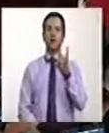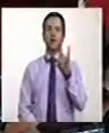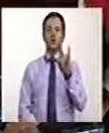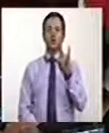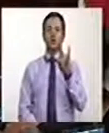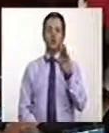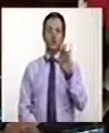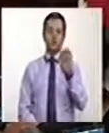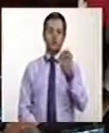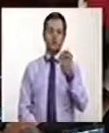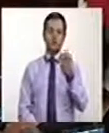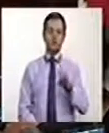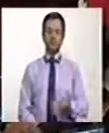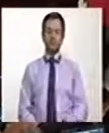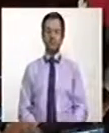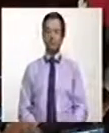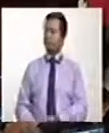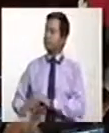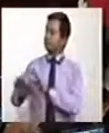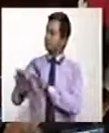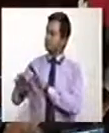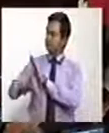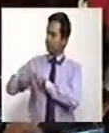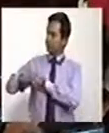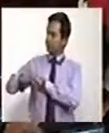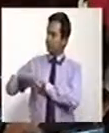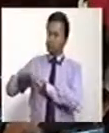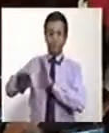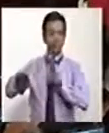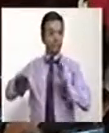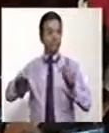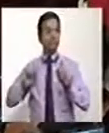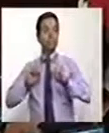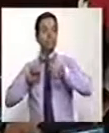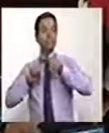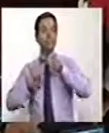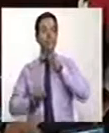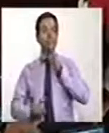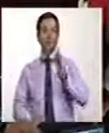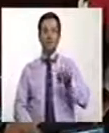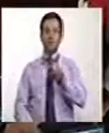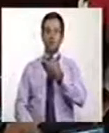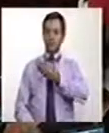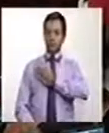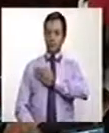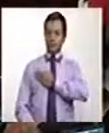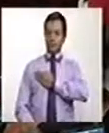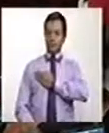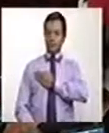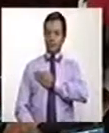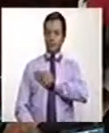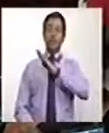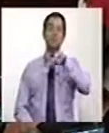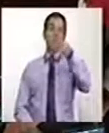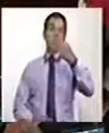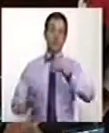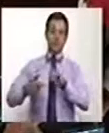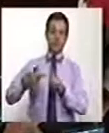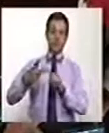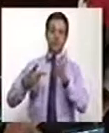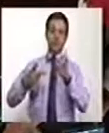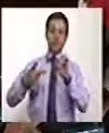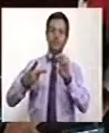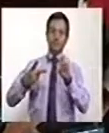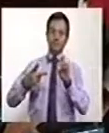Sí, antes, senador Álvaro Uribe. Y luego. Gracias, señor presidente. Senador Iván Duque.